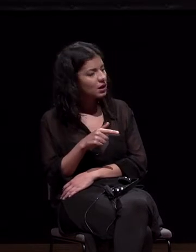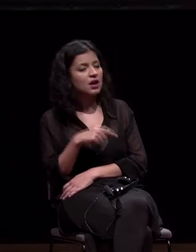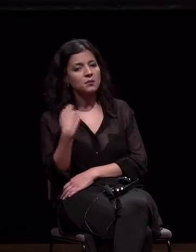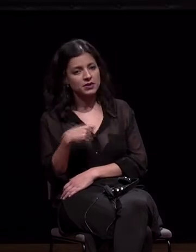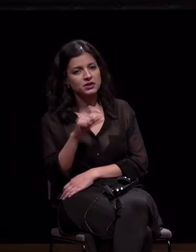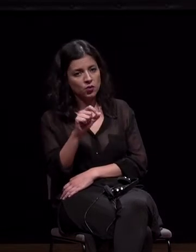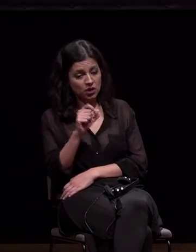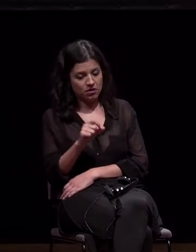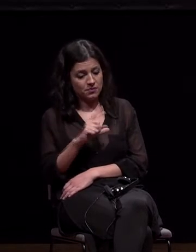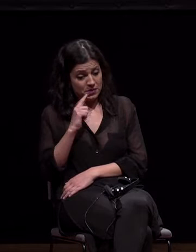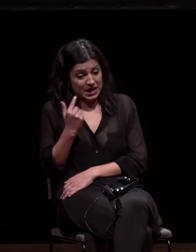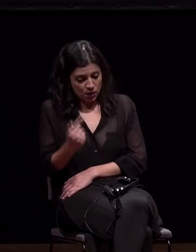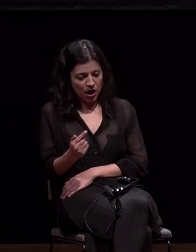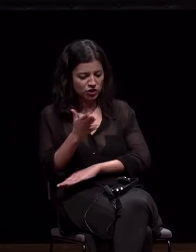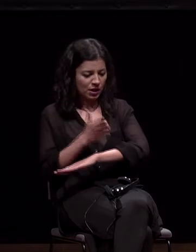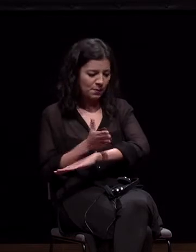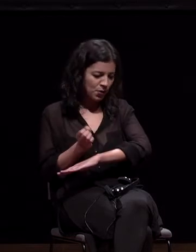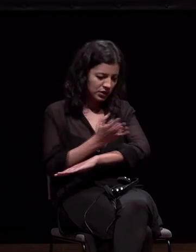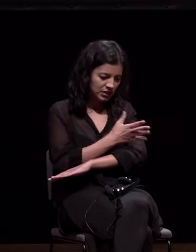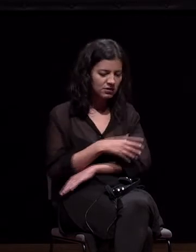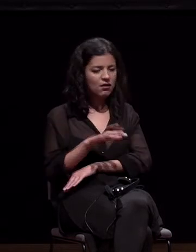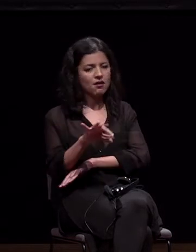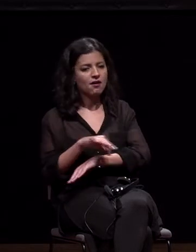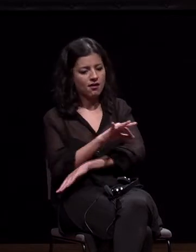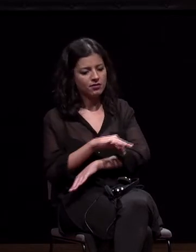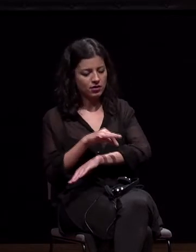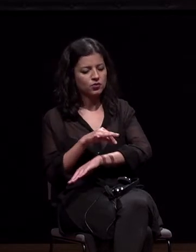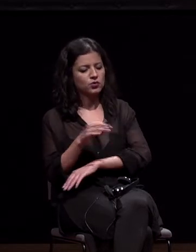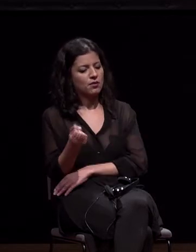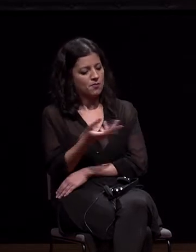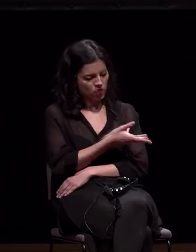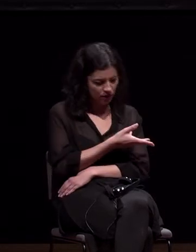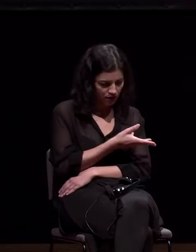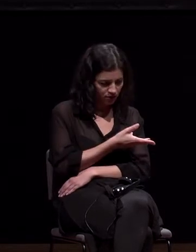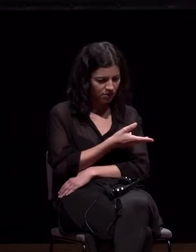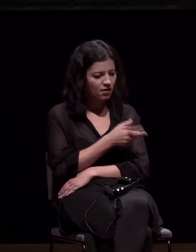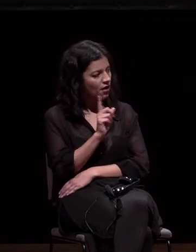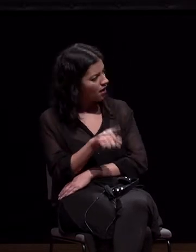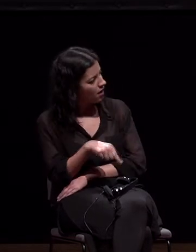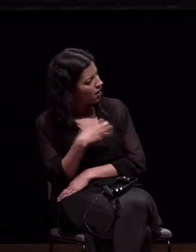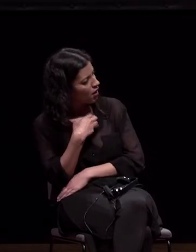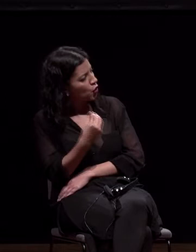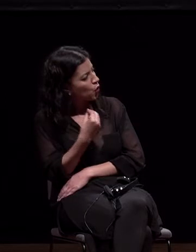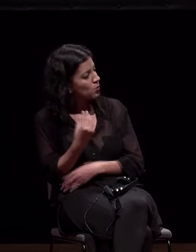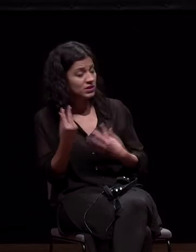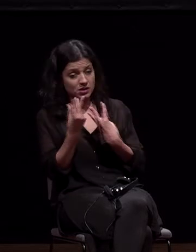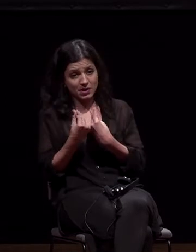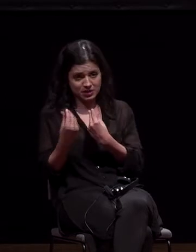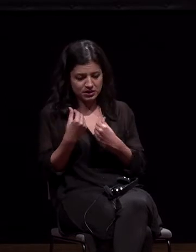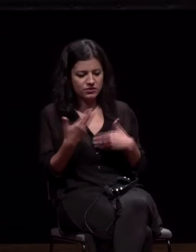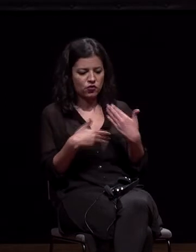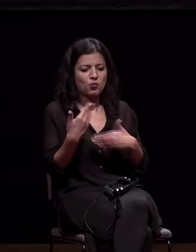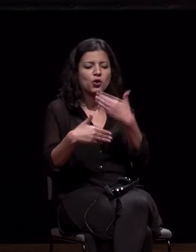lenguaje modernista y con la arquitectura moderna, porque fue la manera de hacer más visible también este